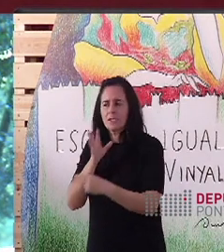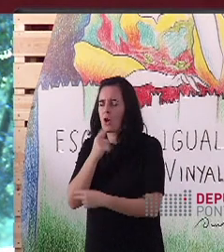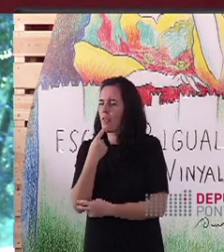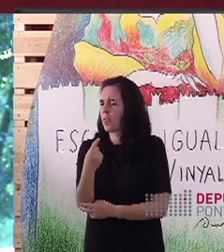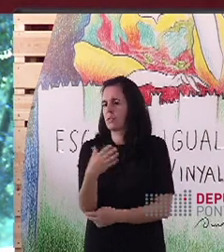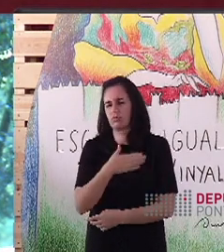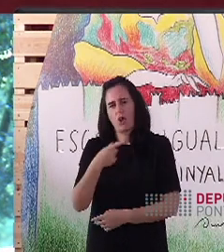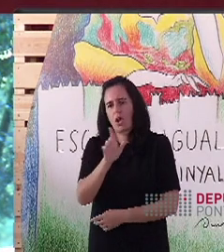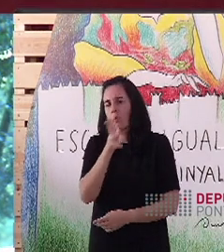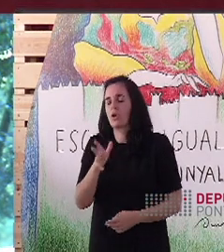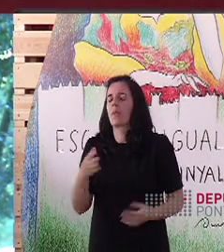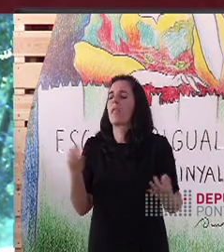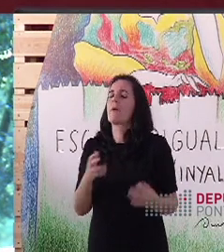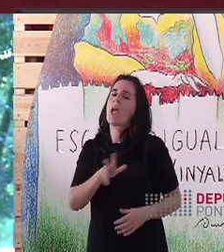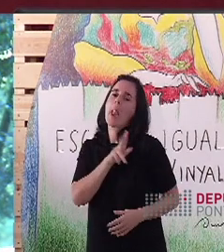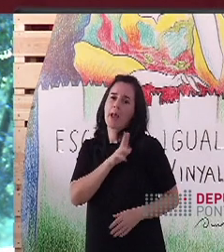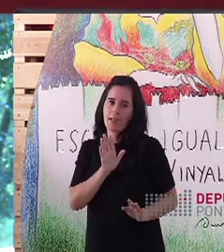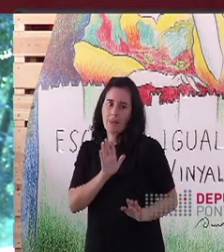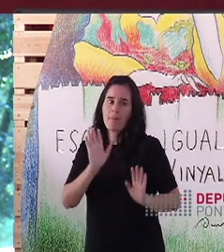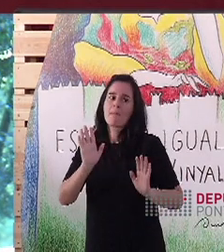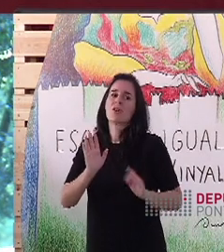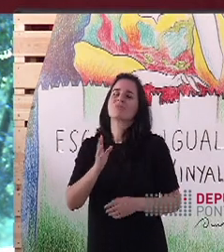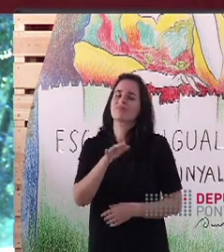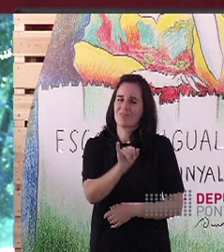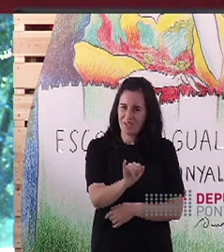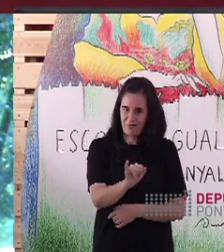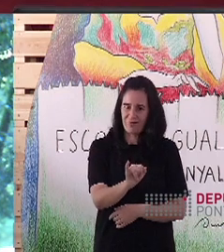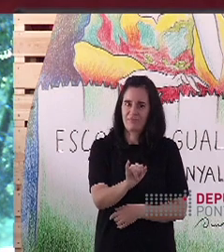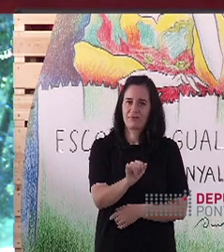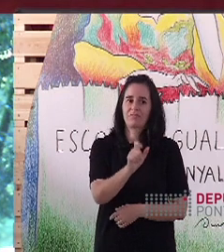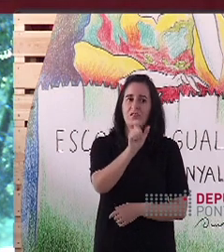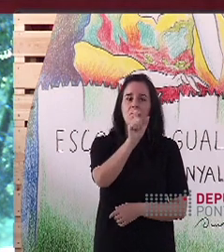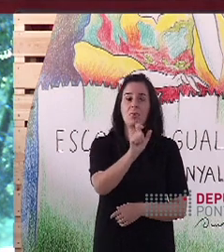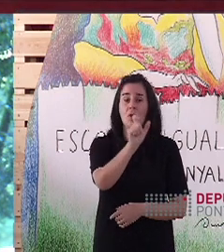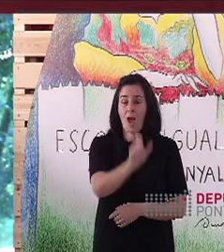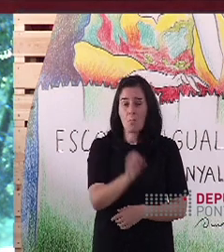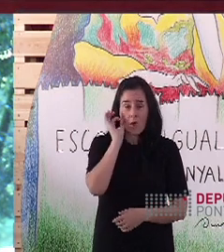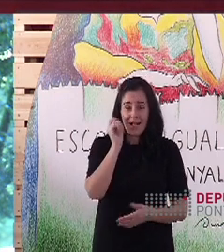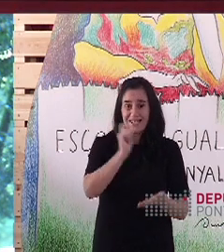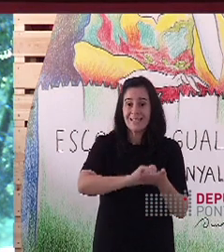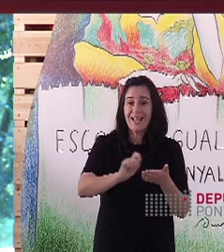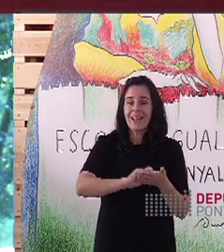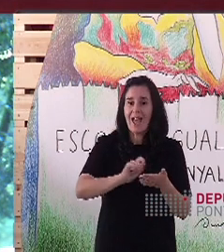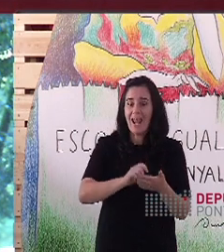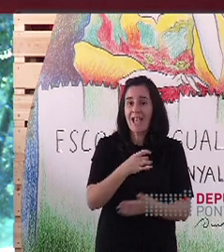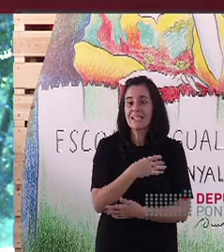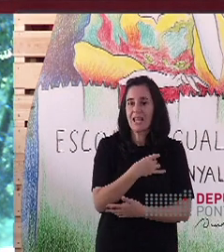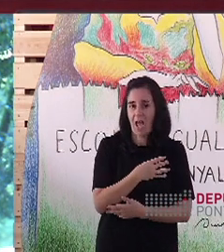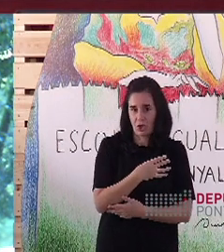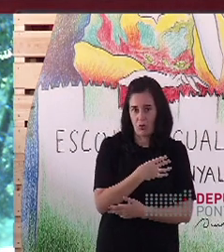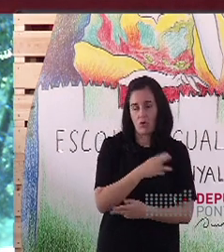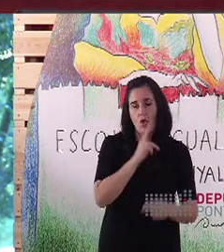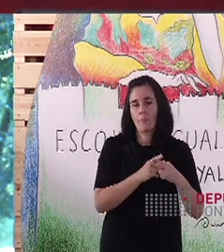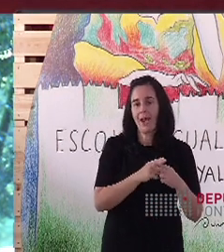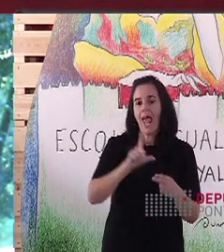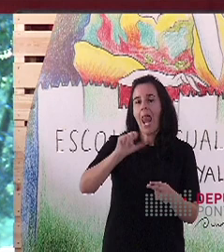que ser elegante, pero sí, estaba quien es secretaria de un sindicato, de un no sindicato que se llama Las Otras,